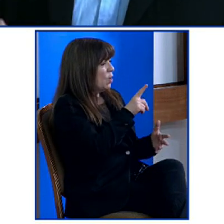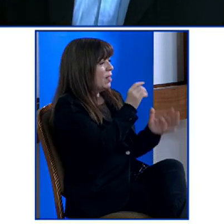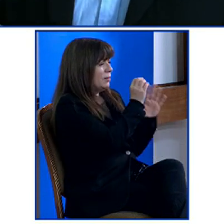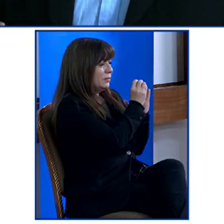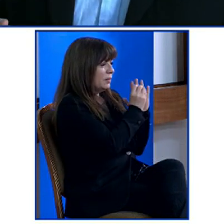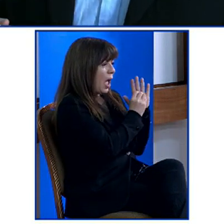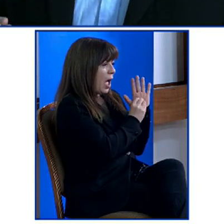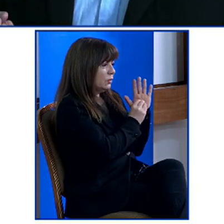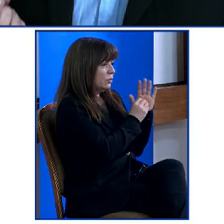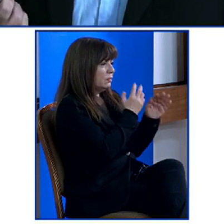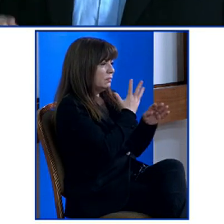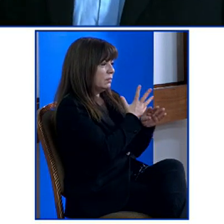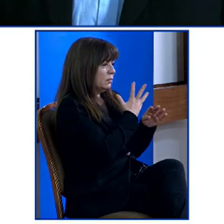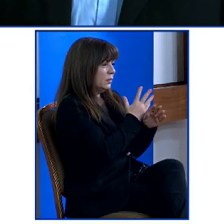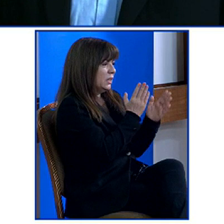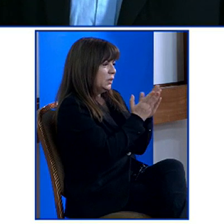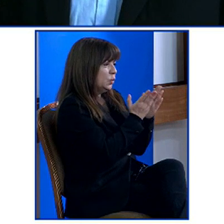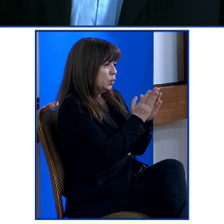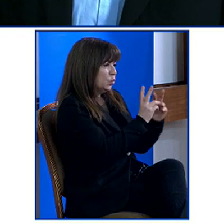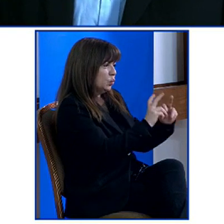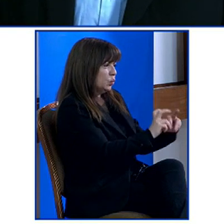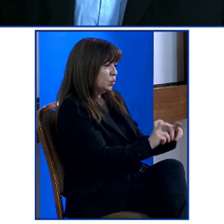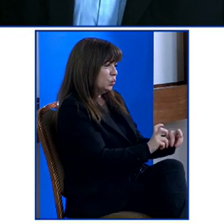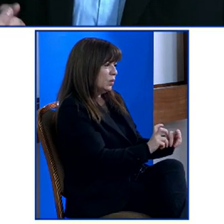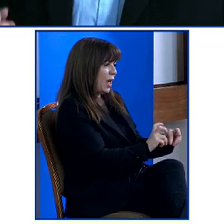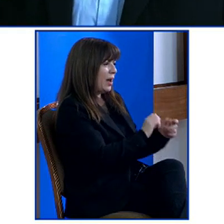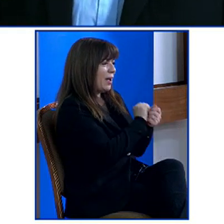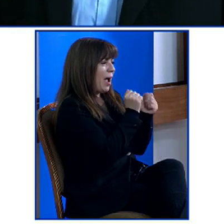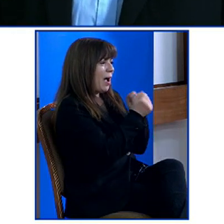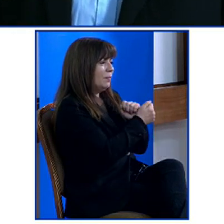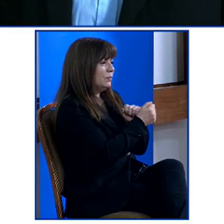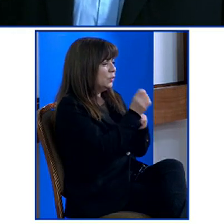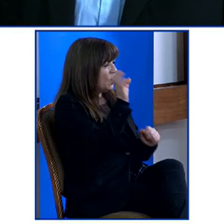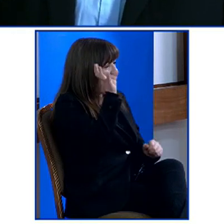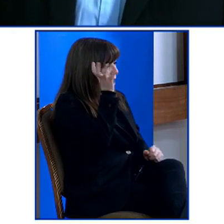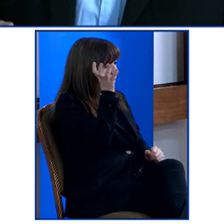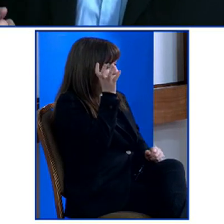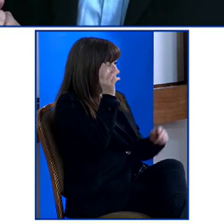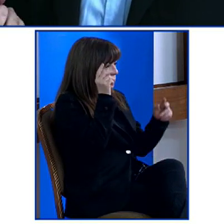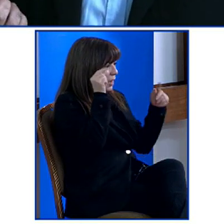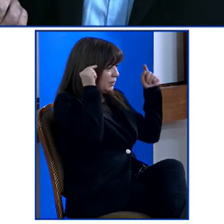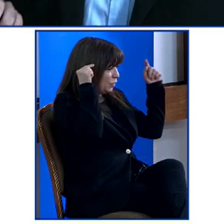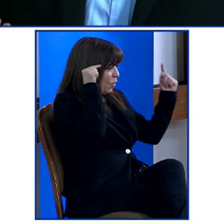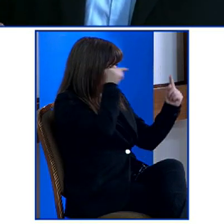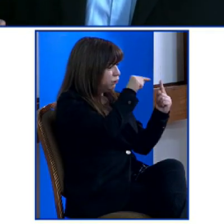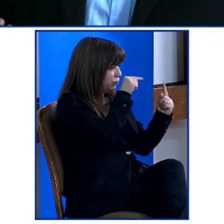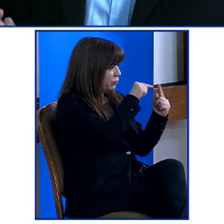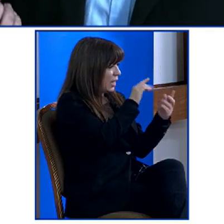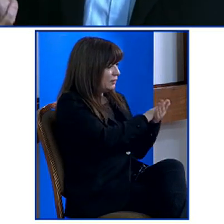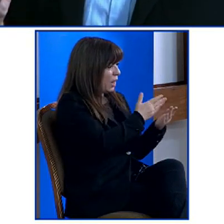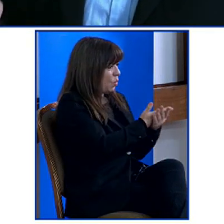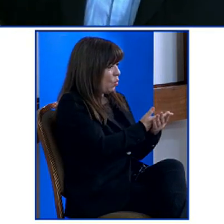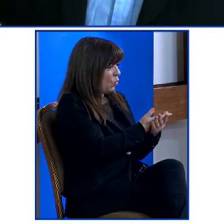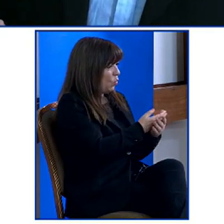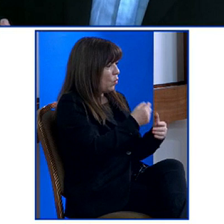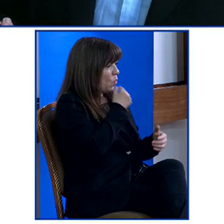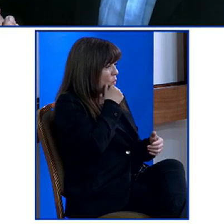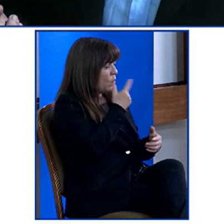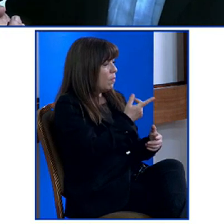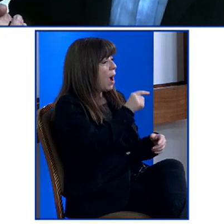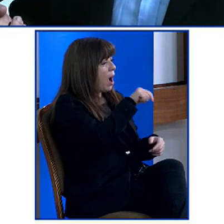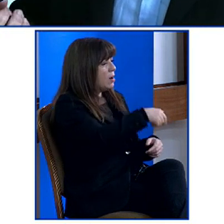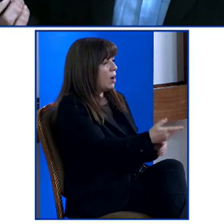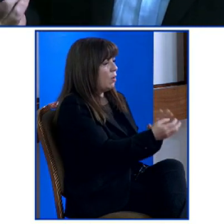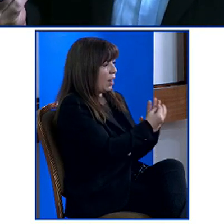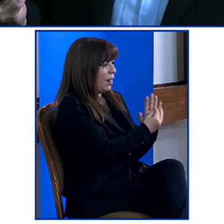se haya recogido para estudiar los efectos del cambio climático sobre la salud humana. En la actualidad tenemos